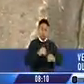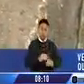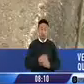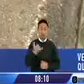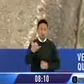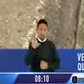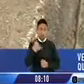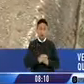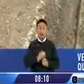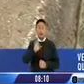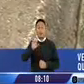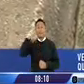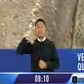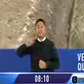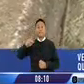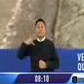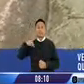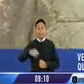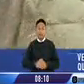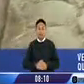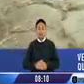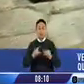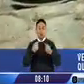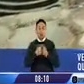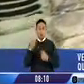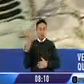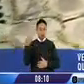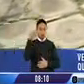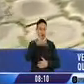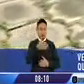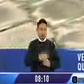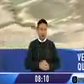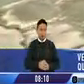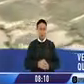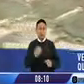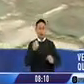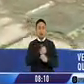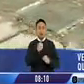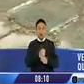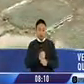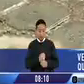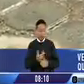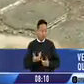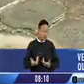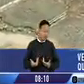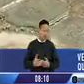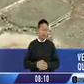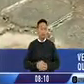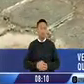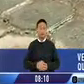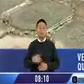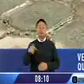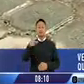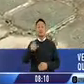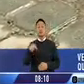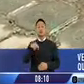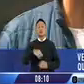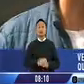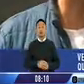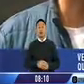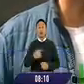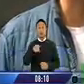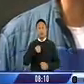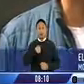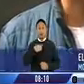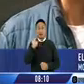la empresa metropolitana. Acudió una cuadrilla, pero los trabajos aún no se ejecutan. Vino un señor, se comunicó con